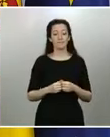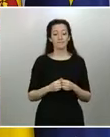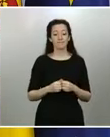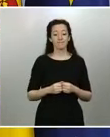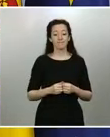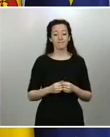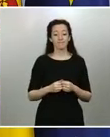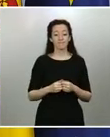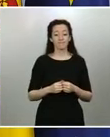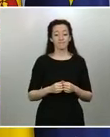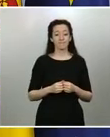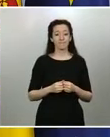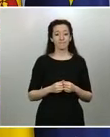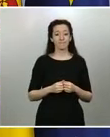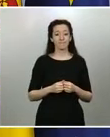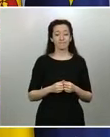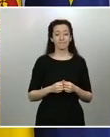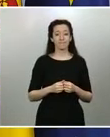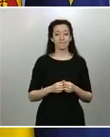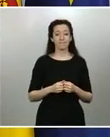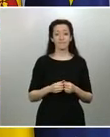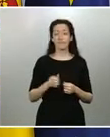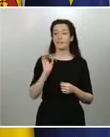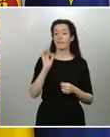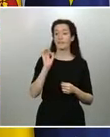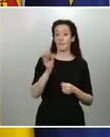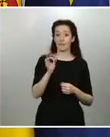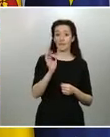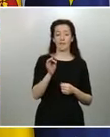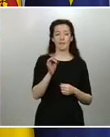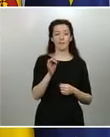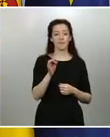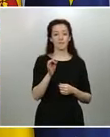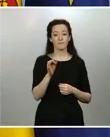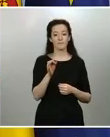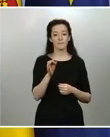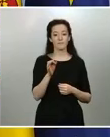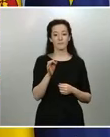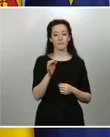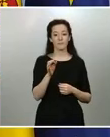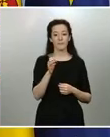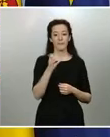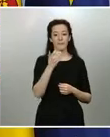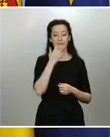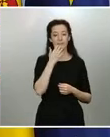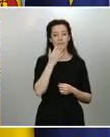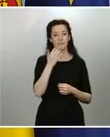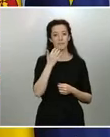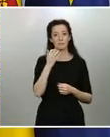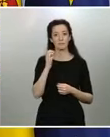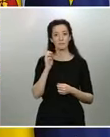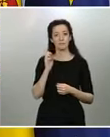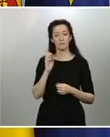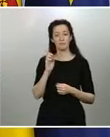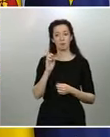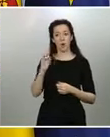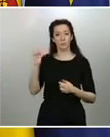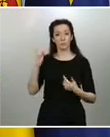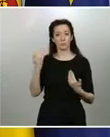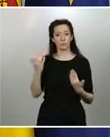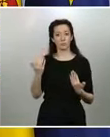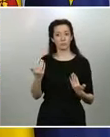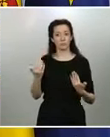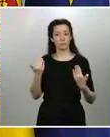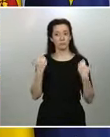y se ampara en la responsabilidad de los demás puede salir de estas circunstancias y puede evitar dar